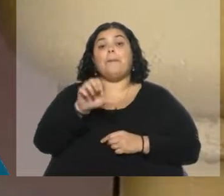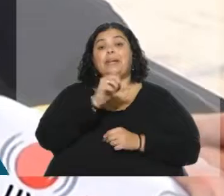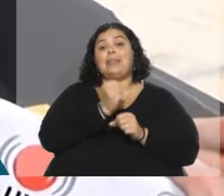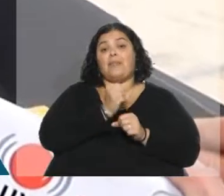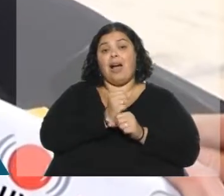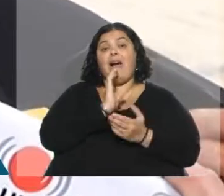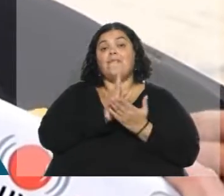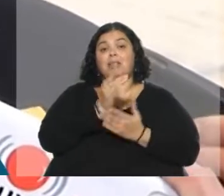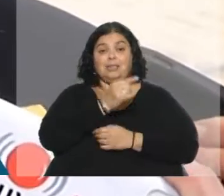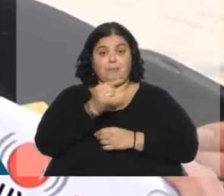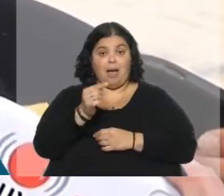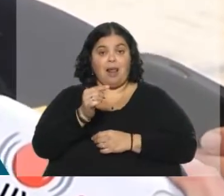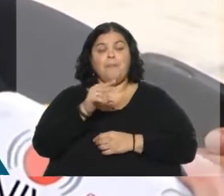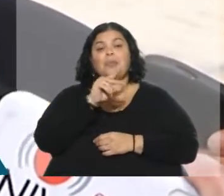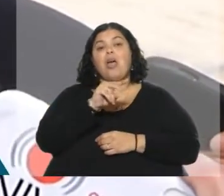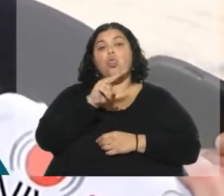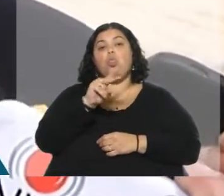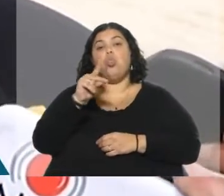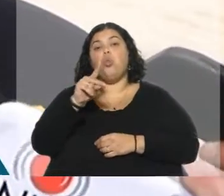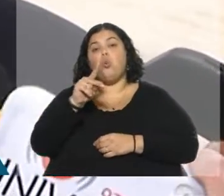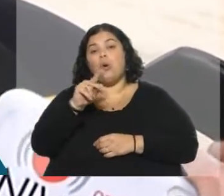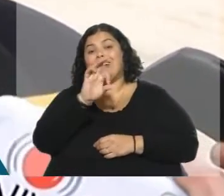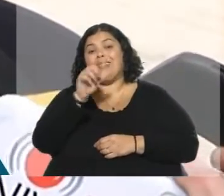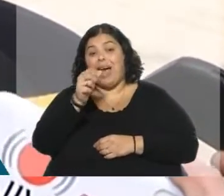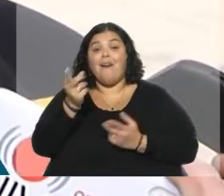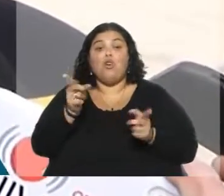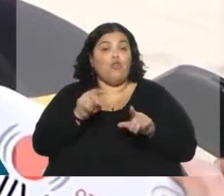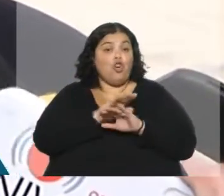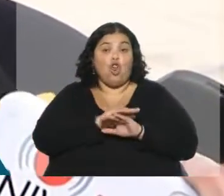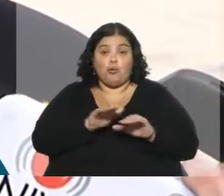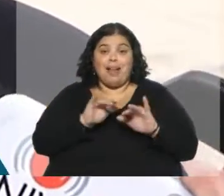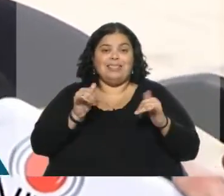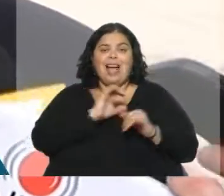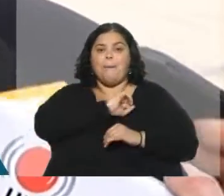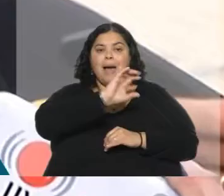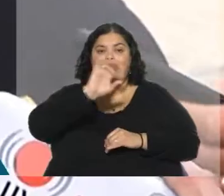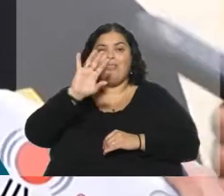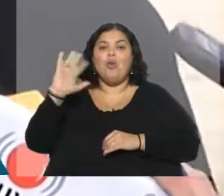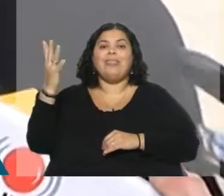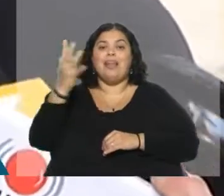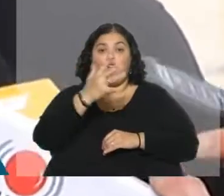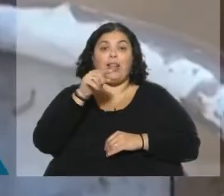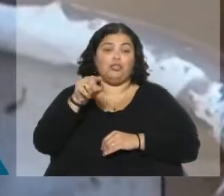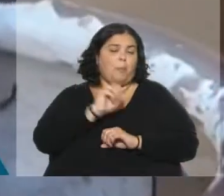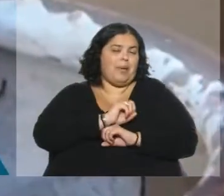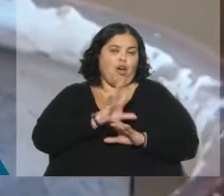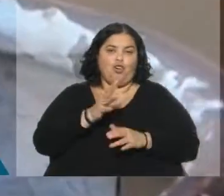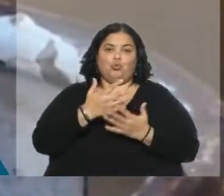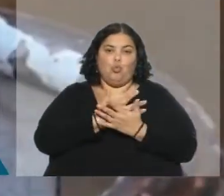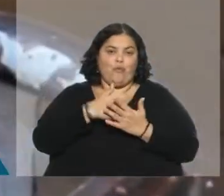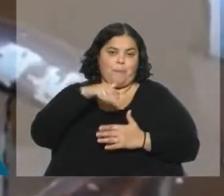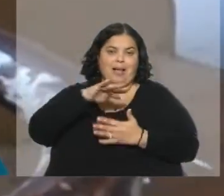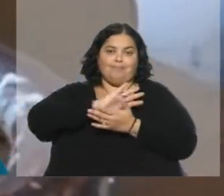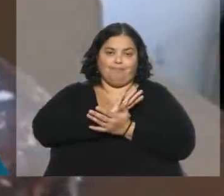semana. Duxa ha vuelto a la normalidad y ya está abasteciendo al interior, que eran los puntos más desabastecidos. Por lo tanto, no hay